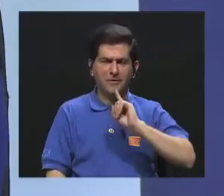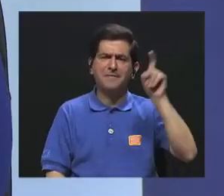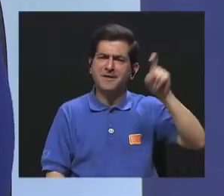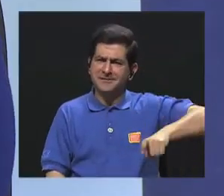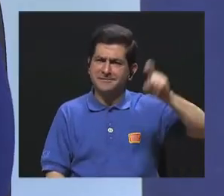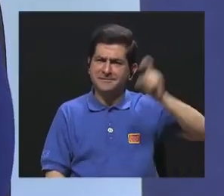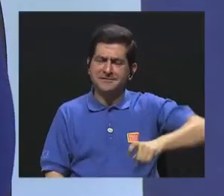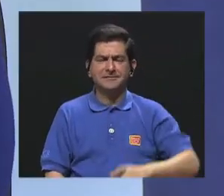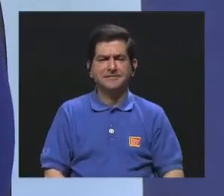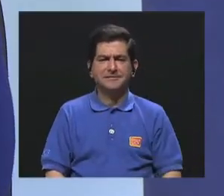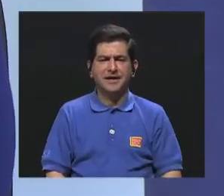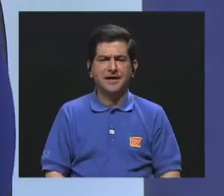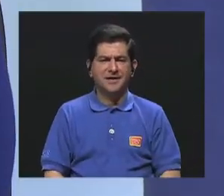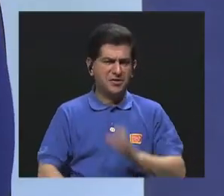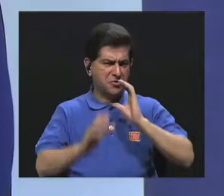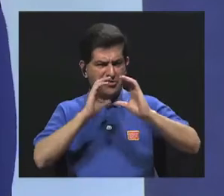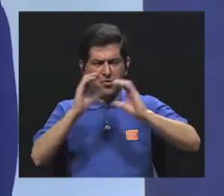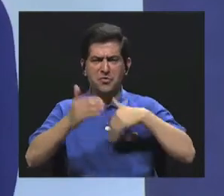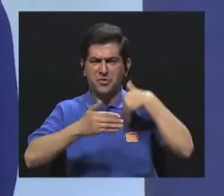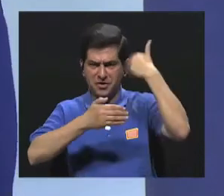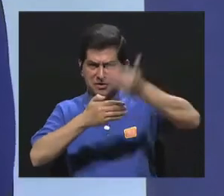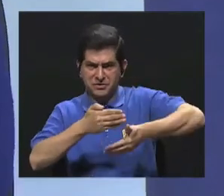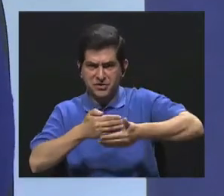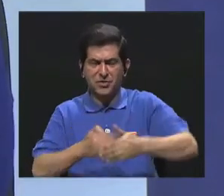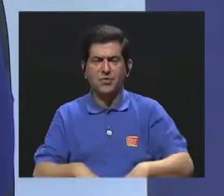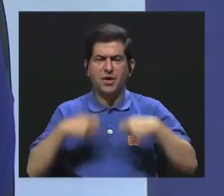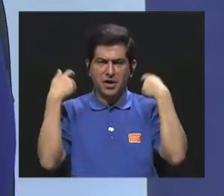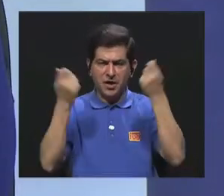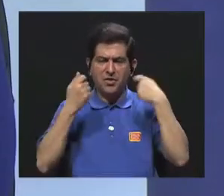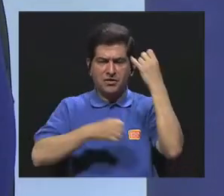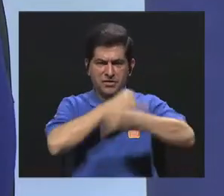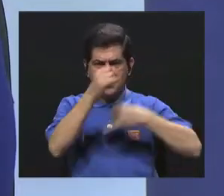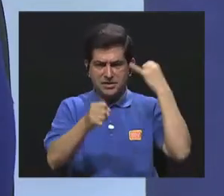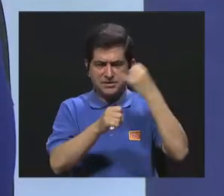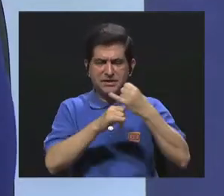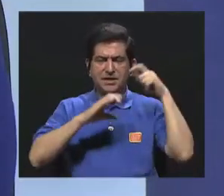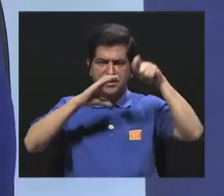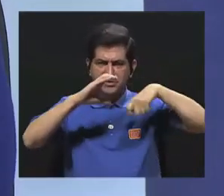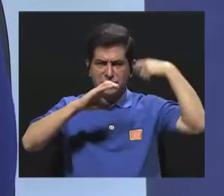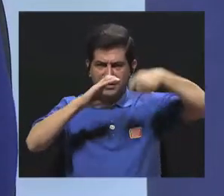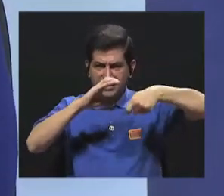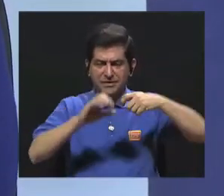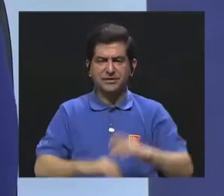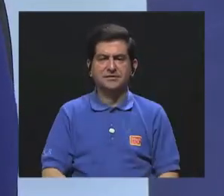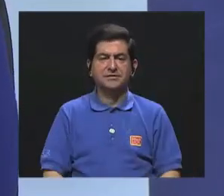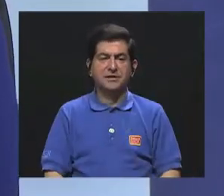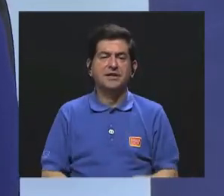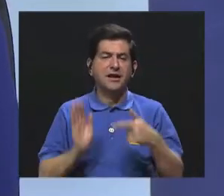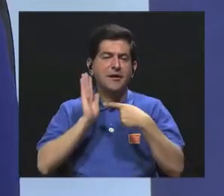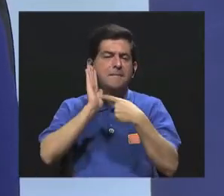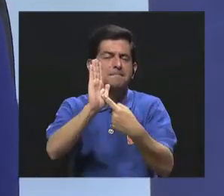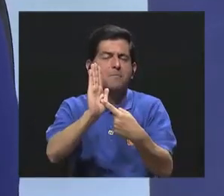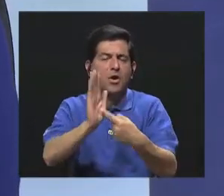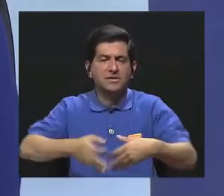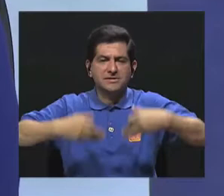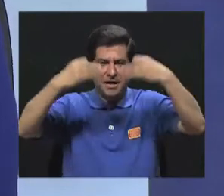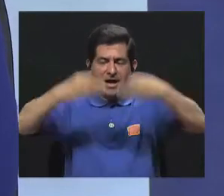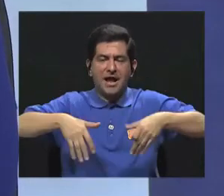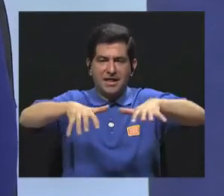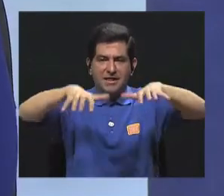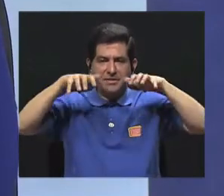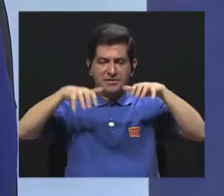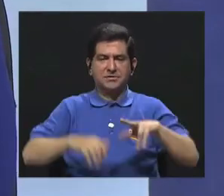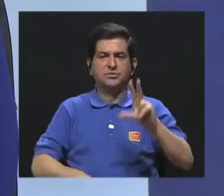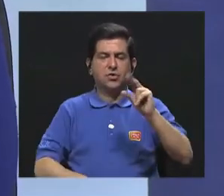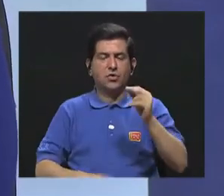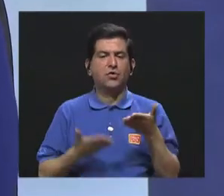decirlo, ha habido muchas conversaciones después del Festival Internacional de Cine que apuntan mucho hacia la decisión del